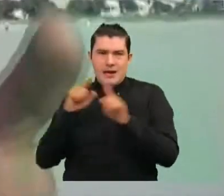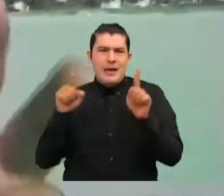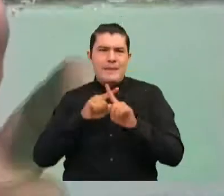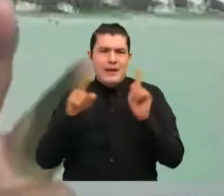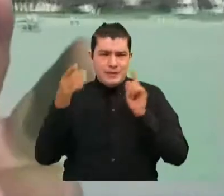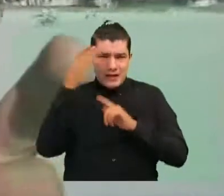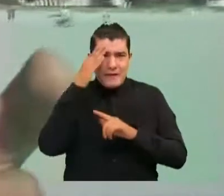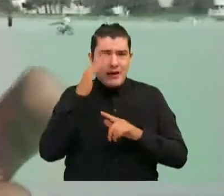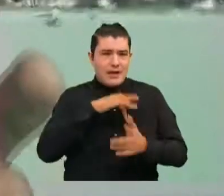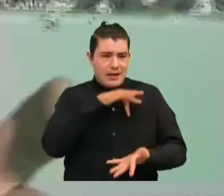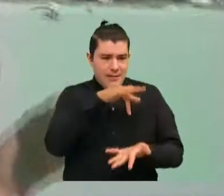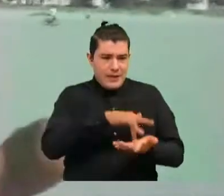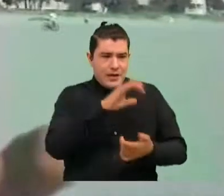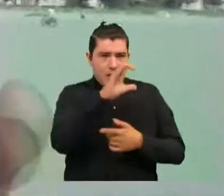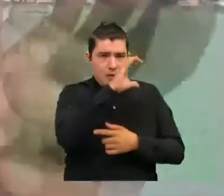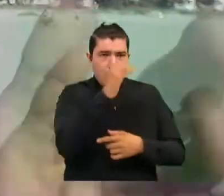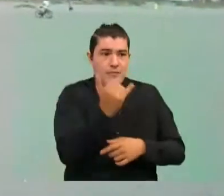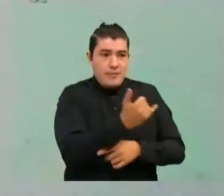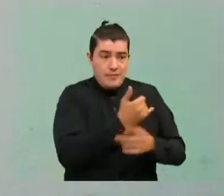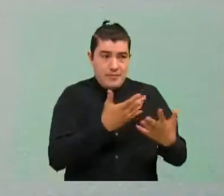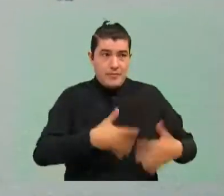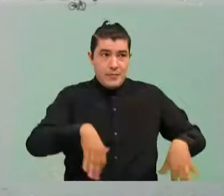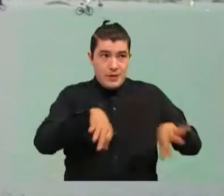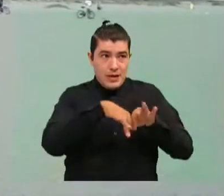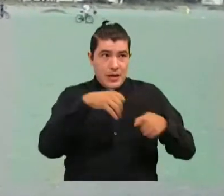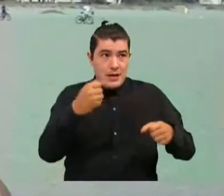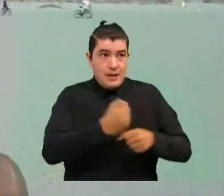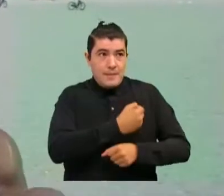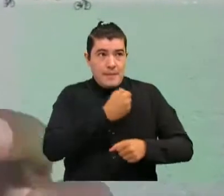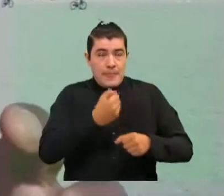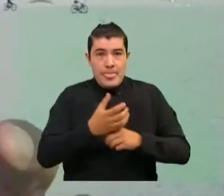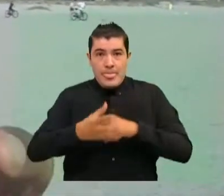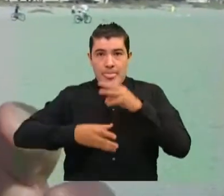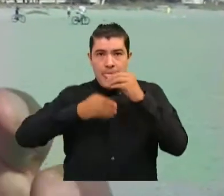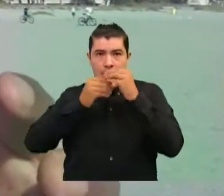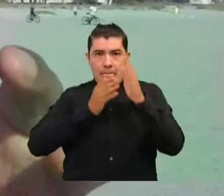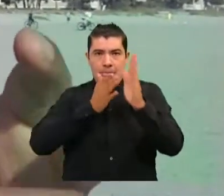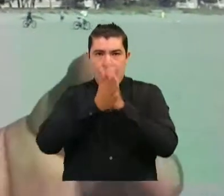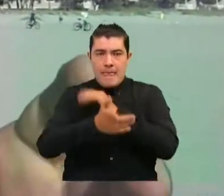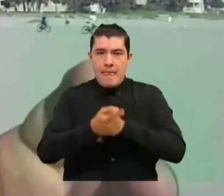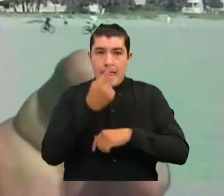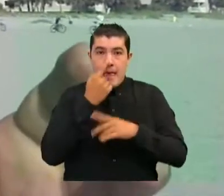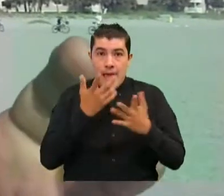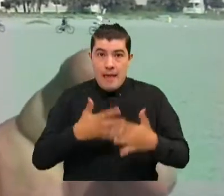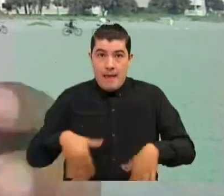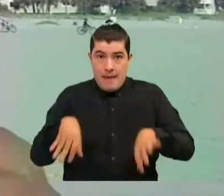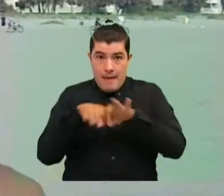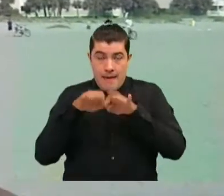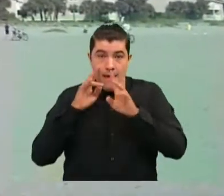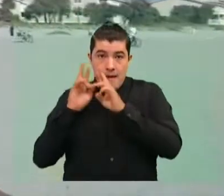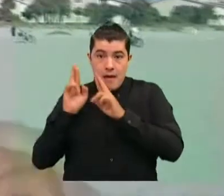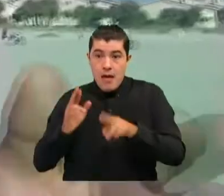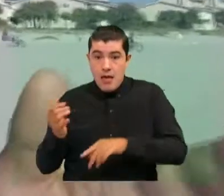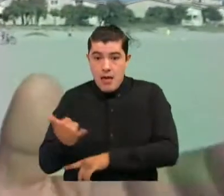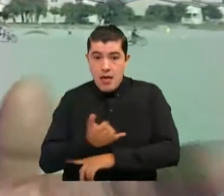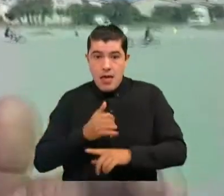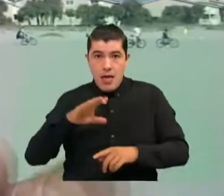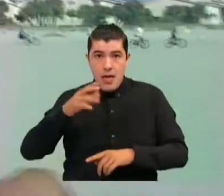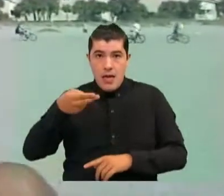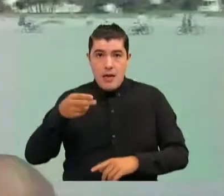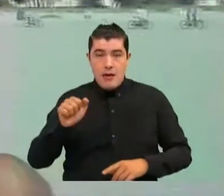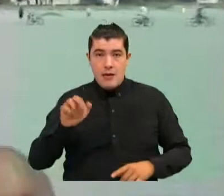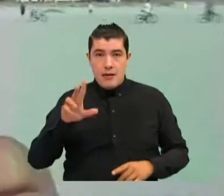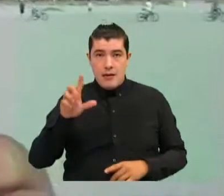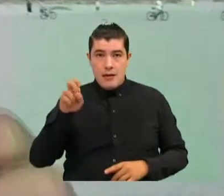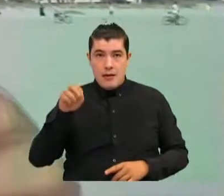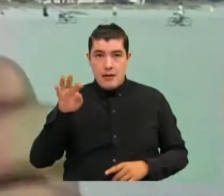muy importante el trabajo. Bien, para finalizar, un dato curioso muy importante para resaltar es que Charleston